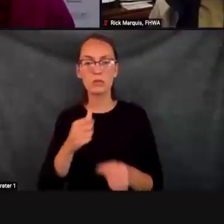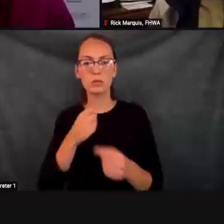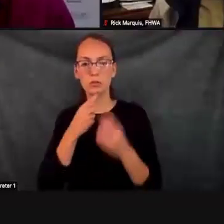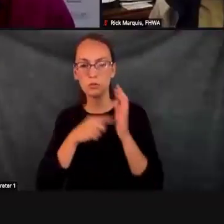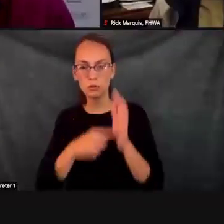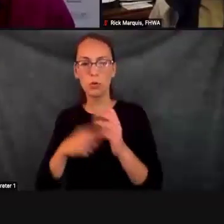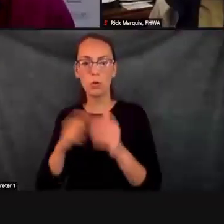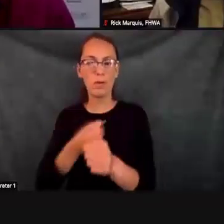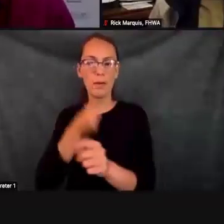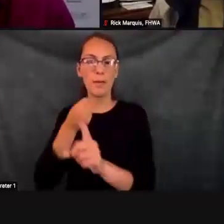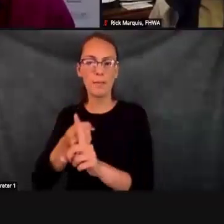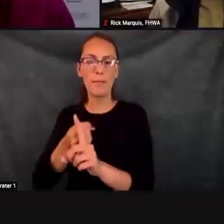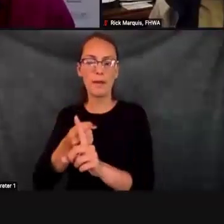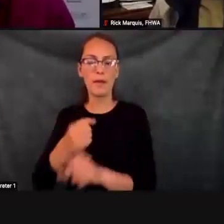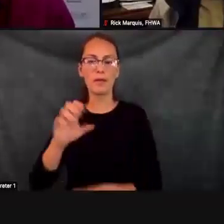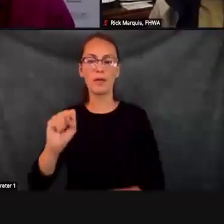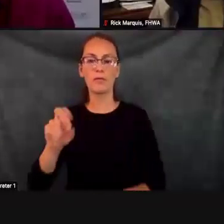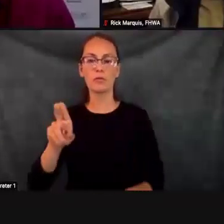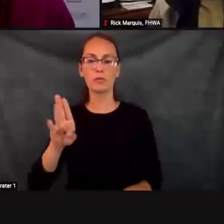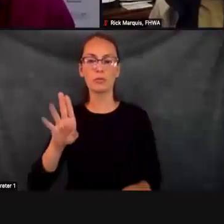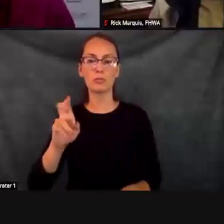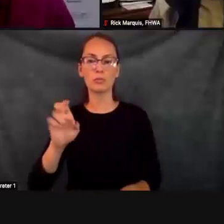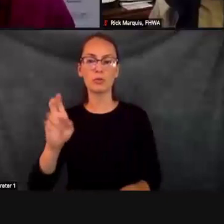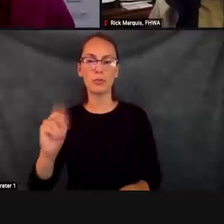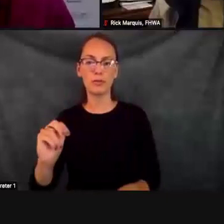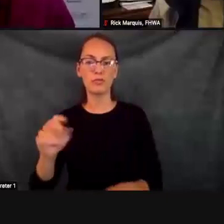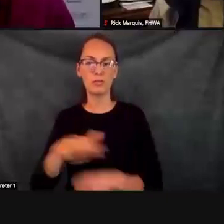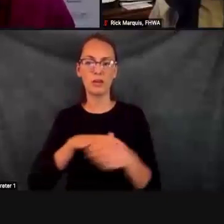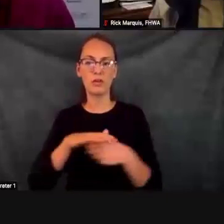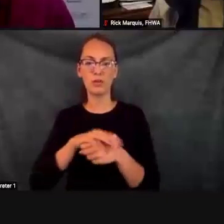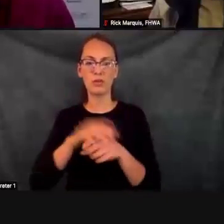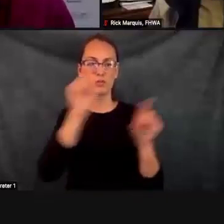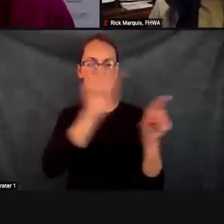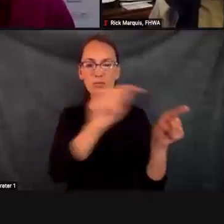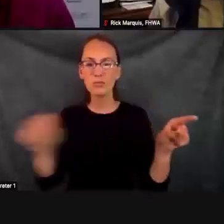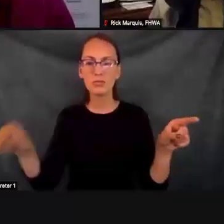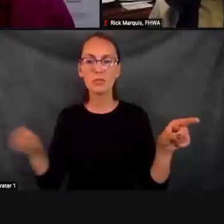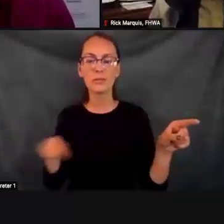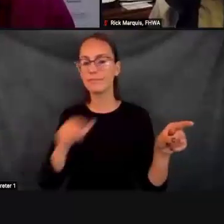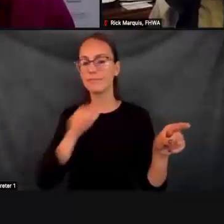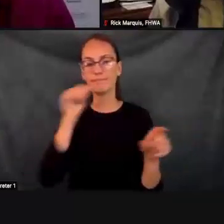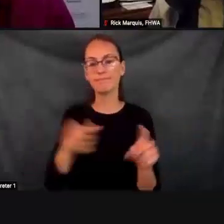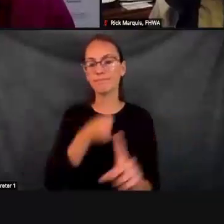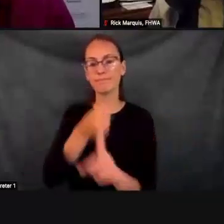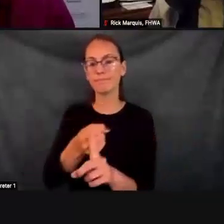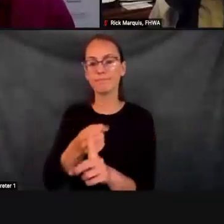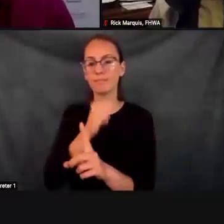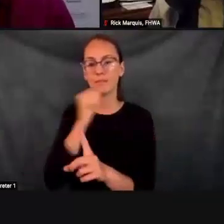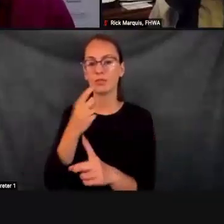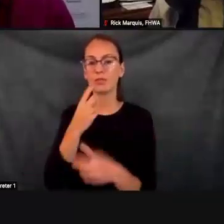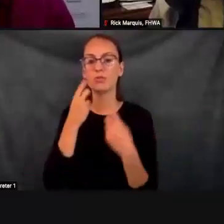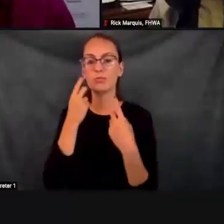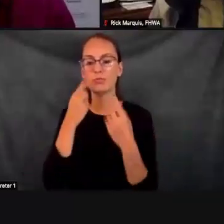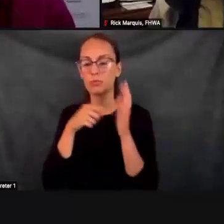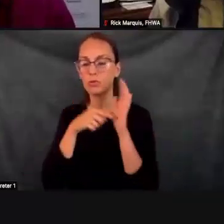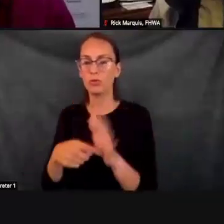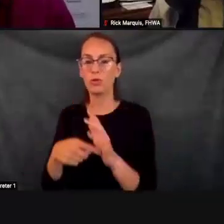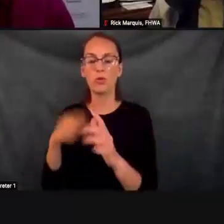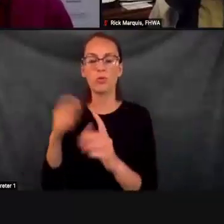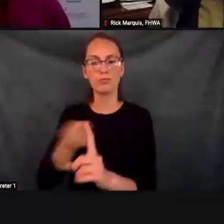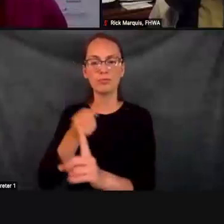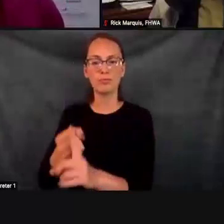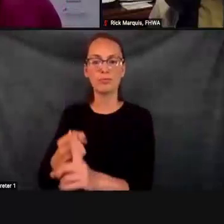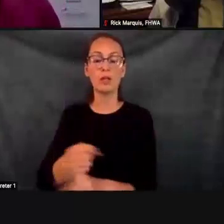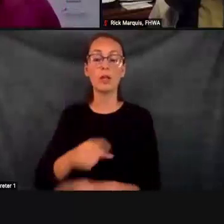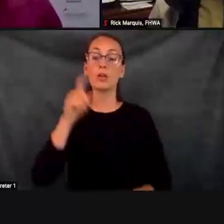aplica a áreas urbanas. Y en conclusión, diría que si vemos a los